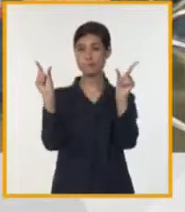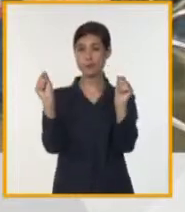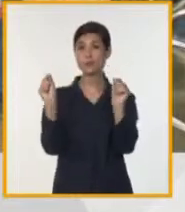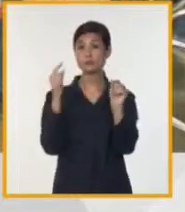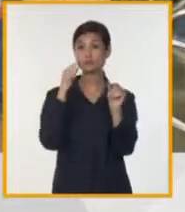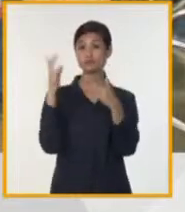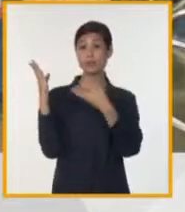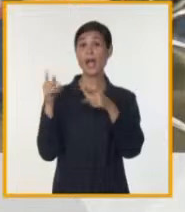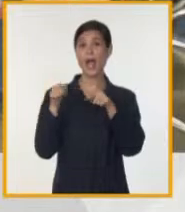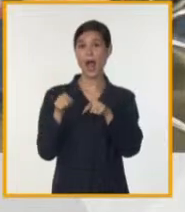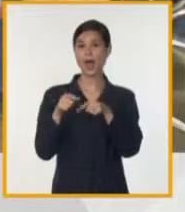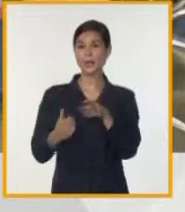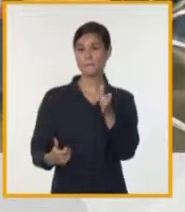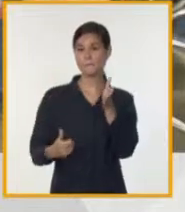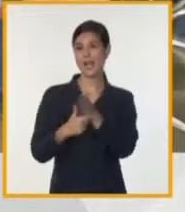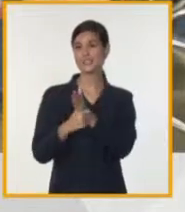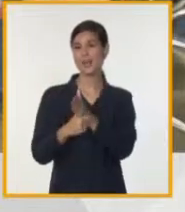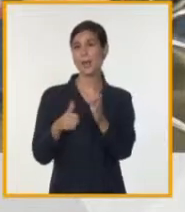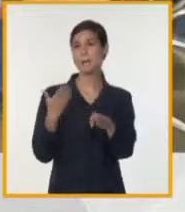servicio urbano